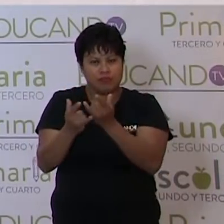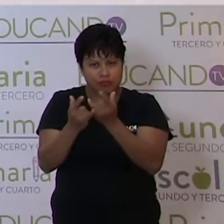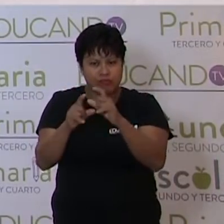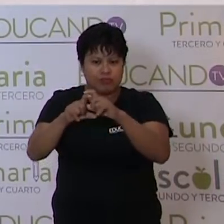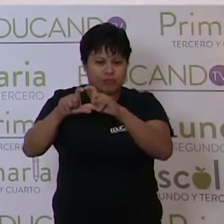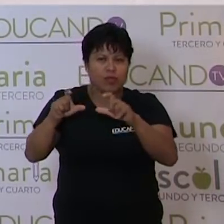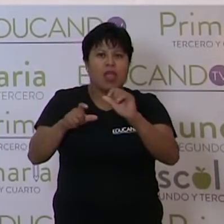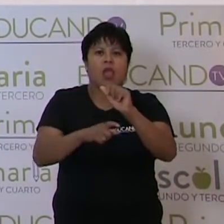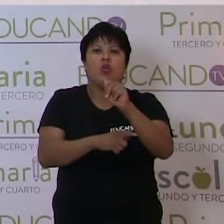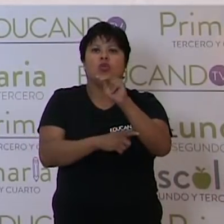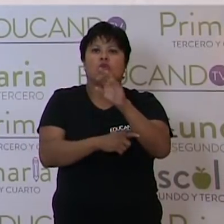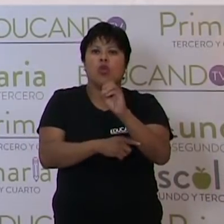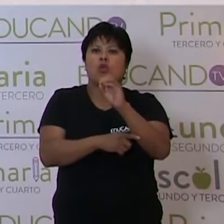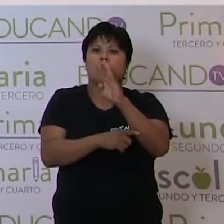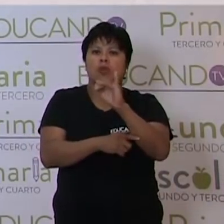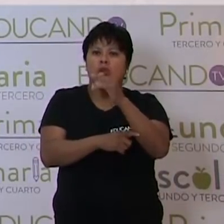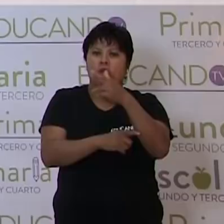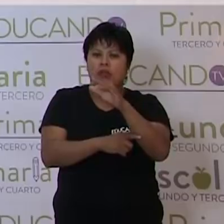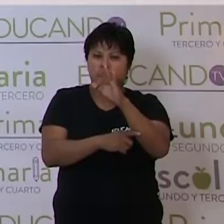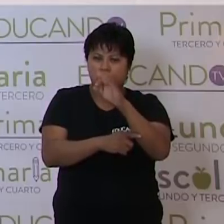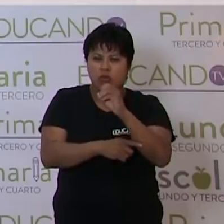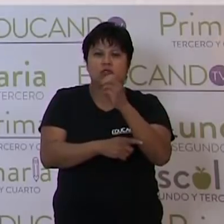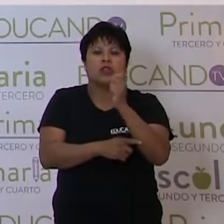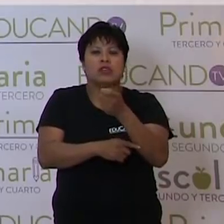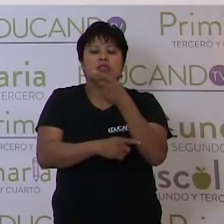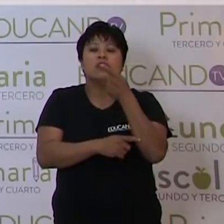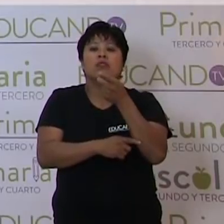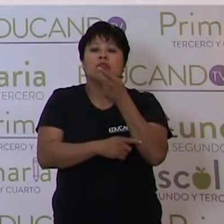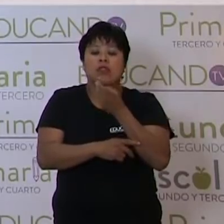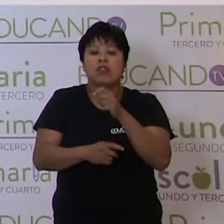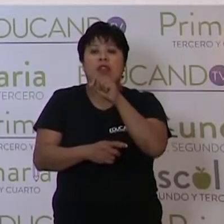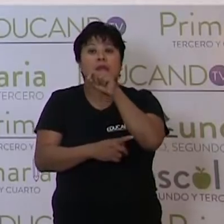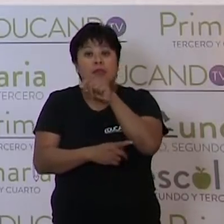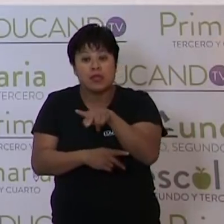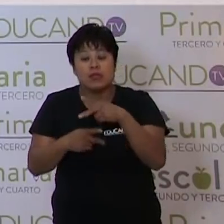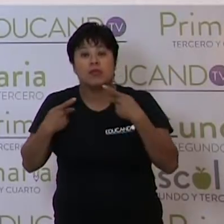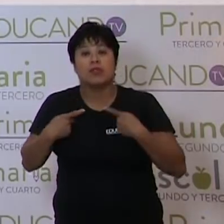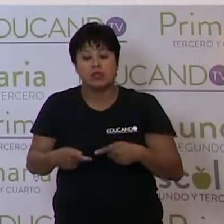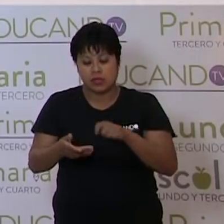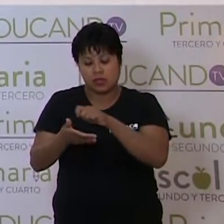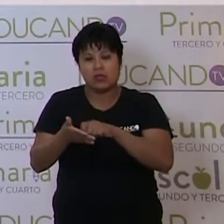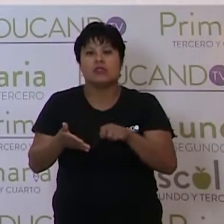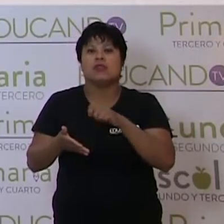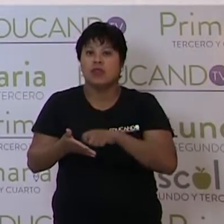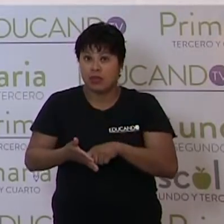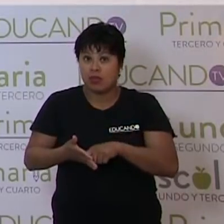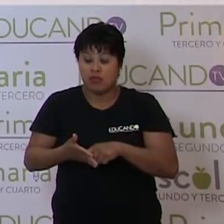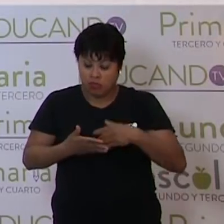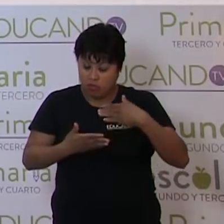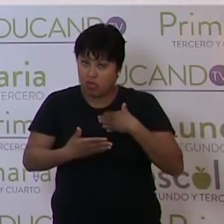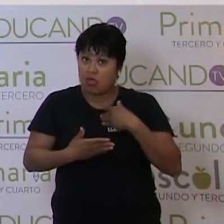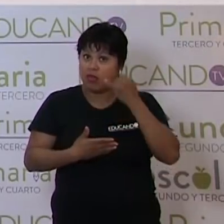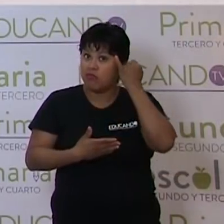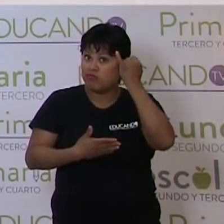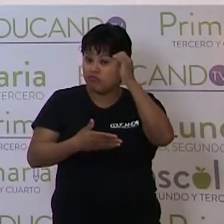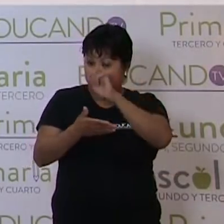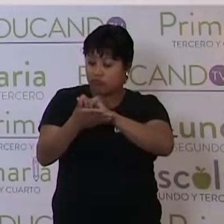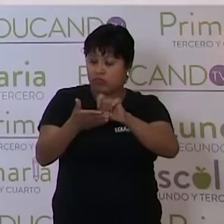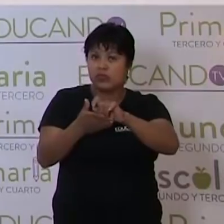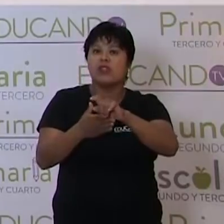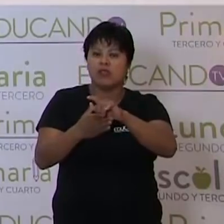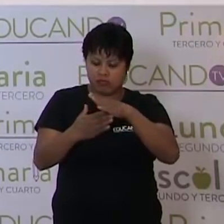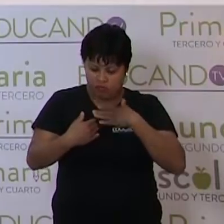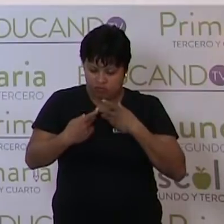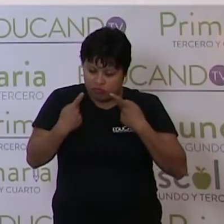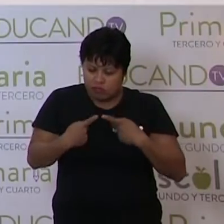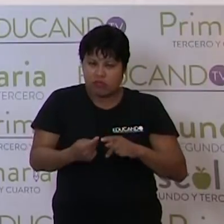textos autobiográficos que nos están hablando de la misma persona que está escribiendo, es decir, el autor es el protagonista de